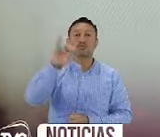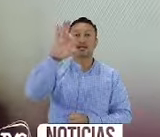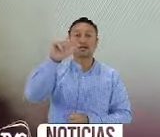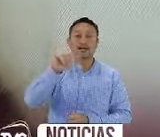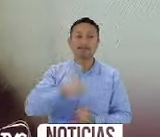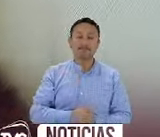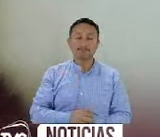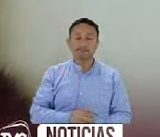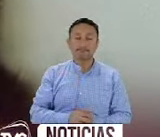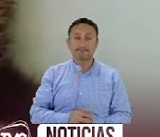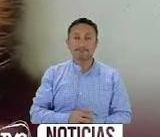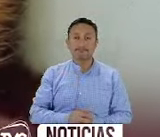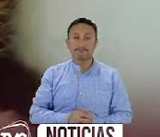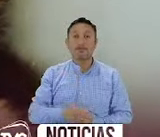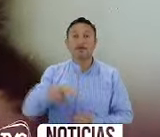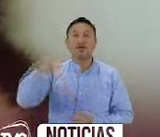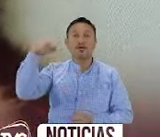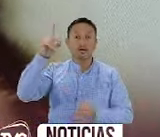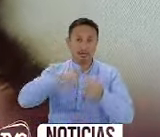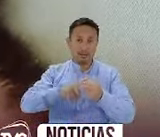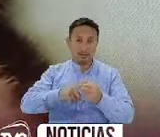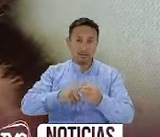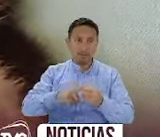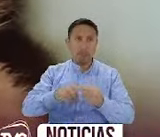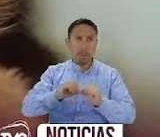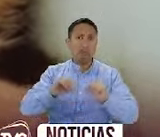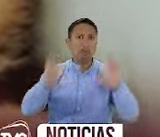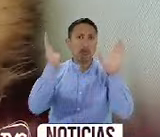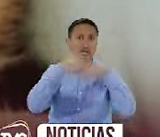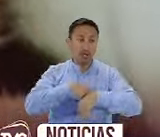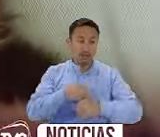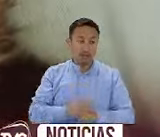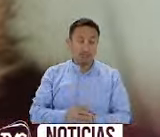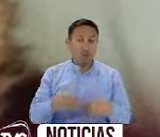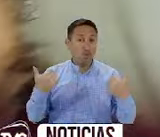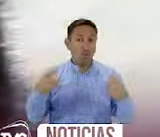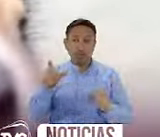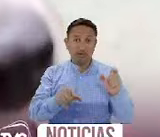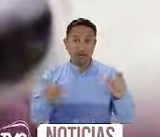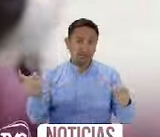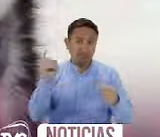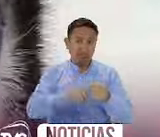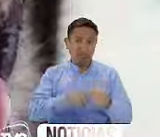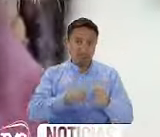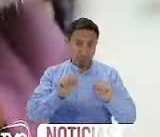Saburo. La actividad es gratuita y abierta para todo el público.